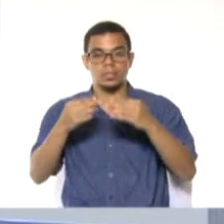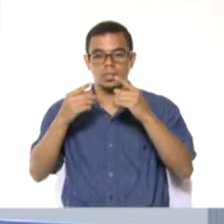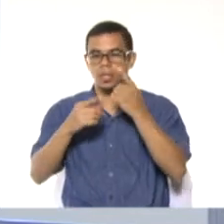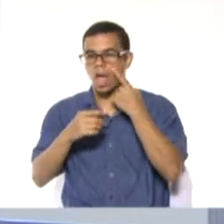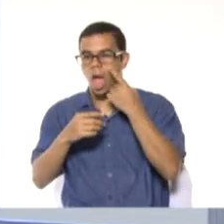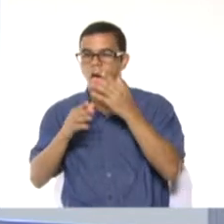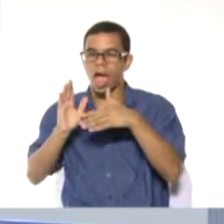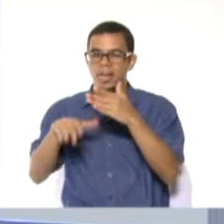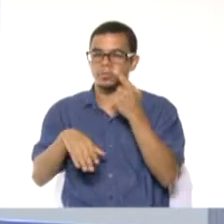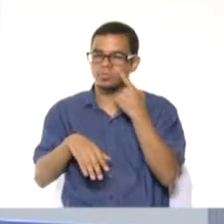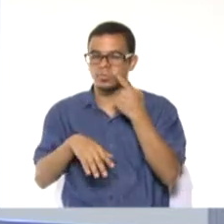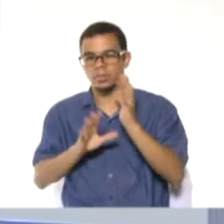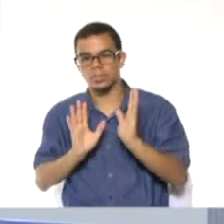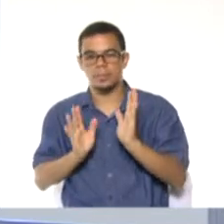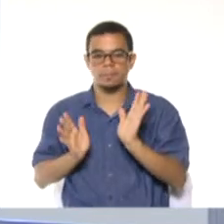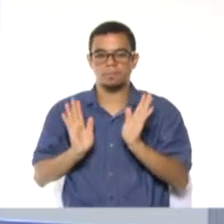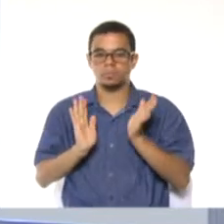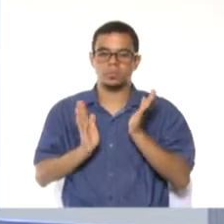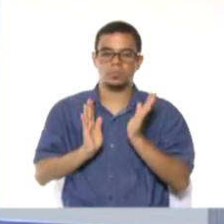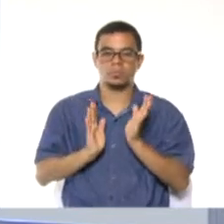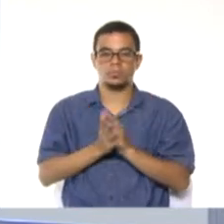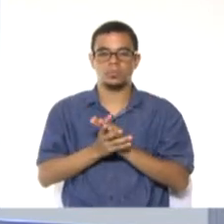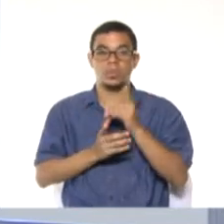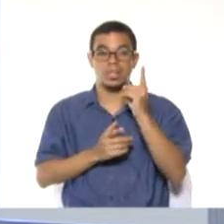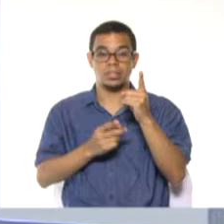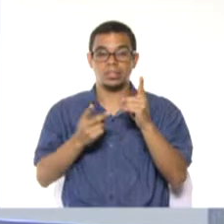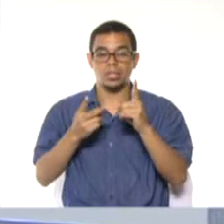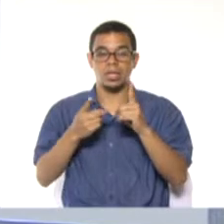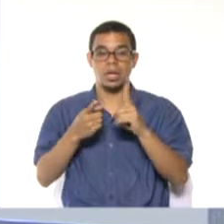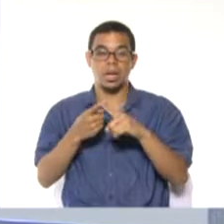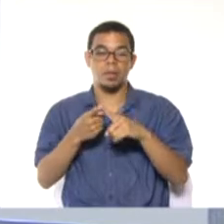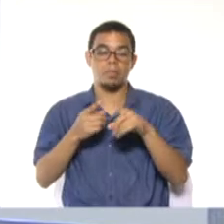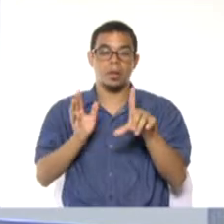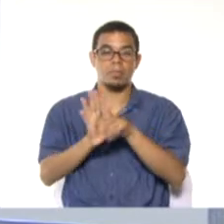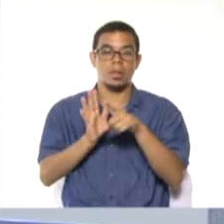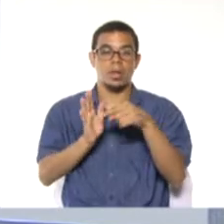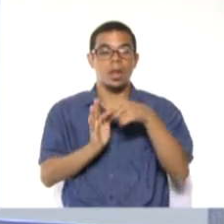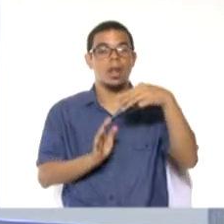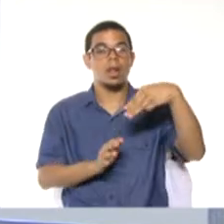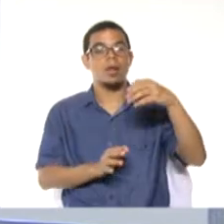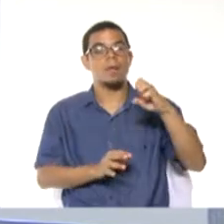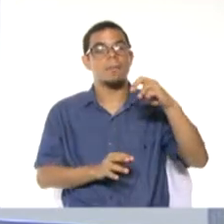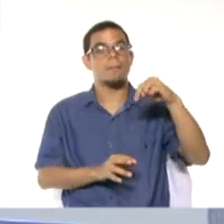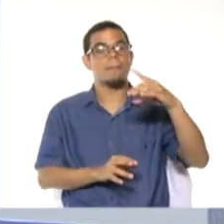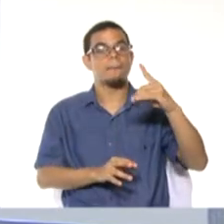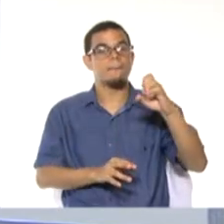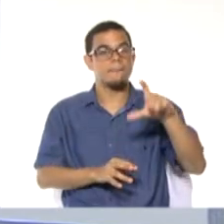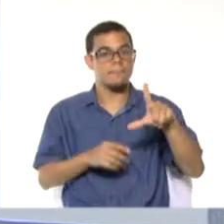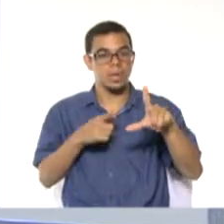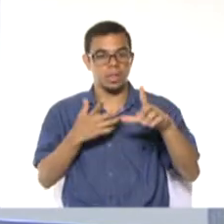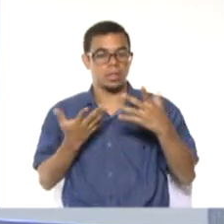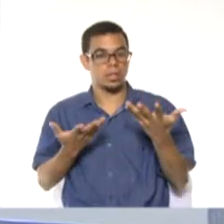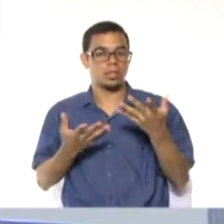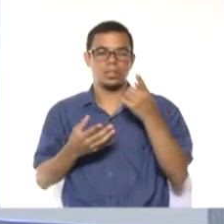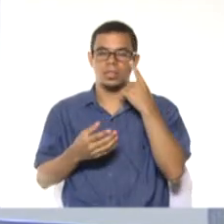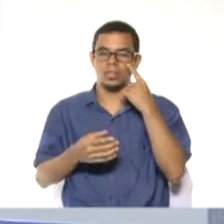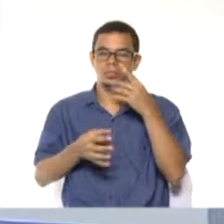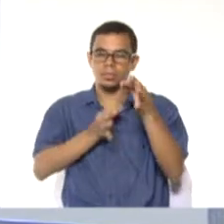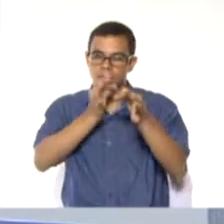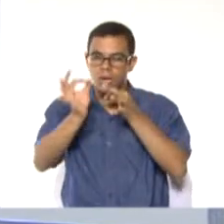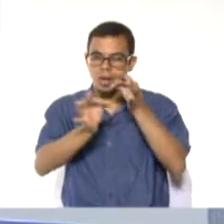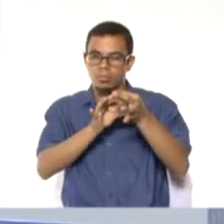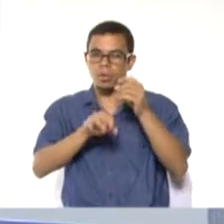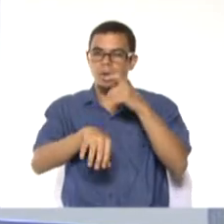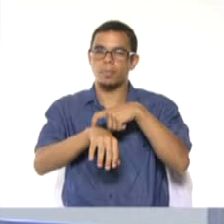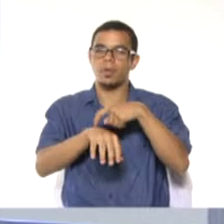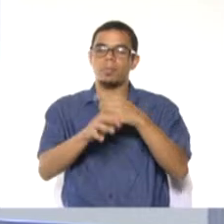en un 25%, y ahí se cumple la primera ley de Mendel, mis queridos estudiantes, que lo vimos en el primer